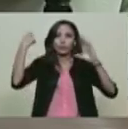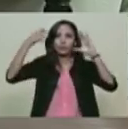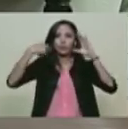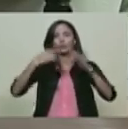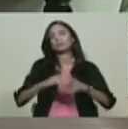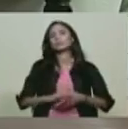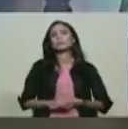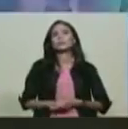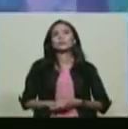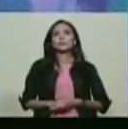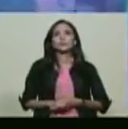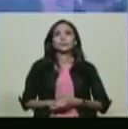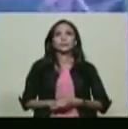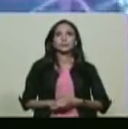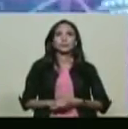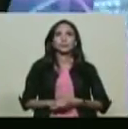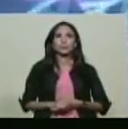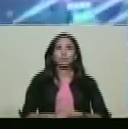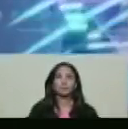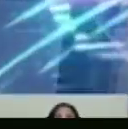BQR.